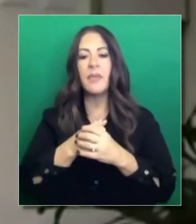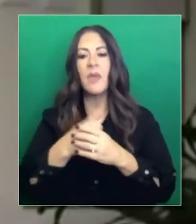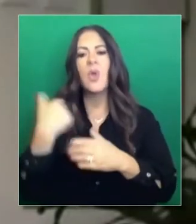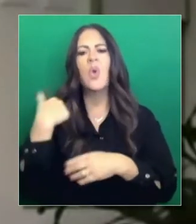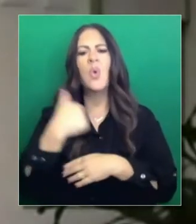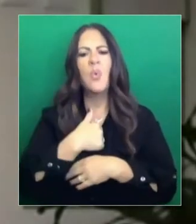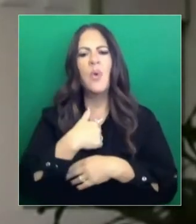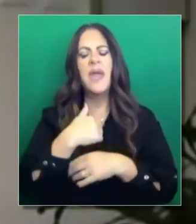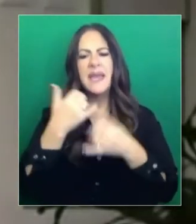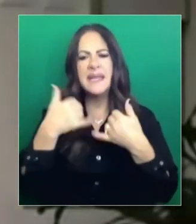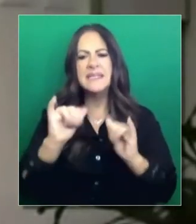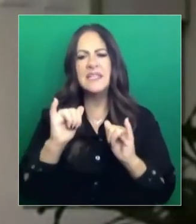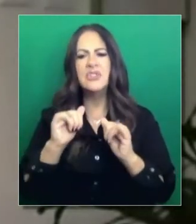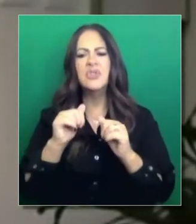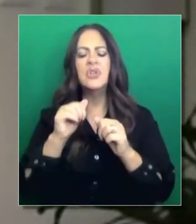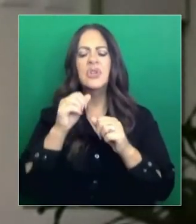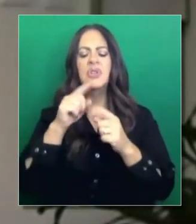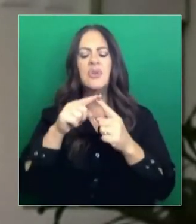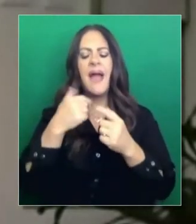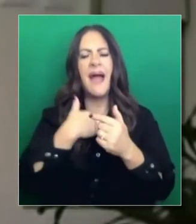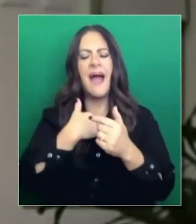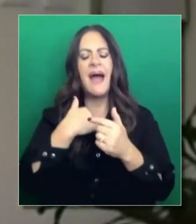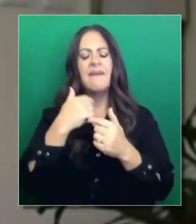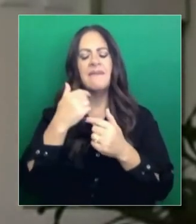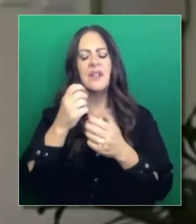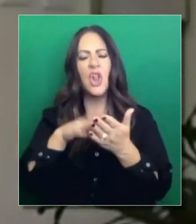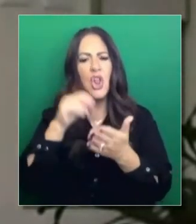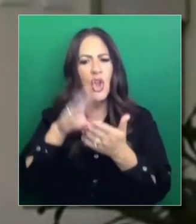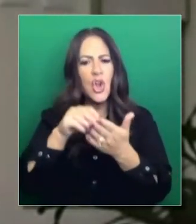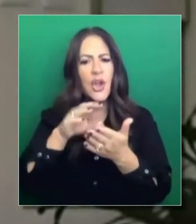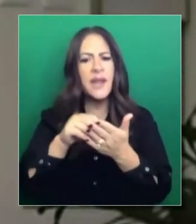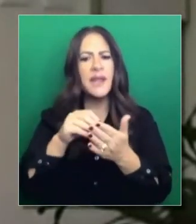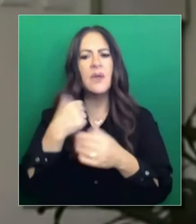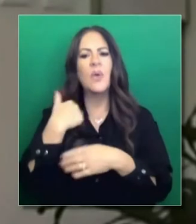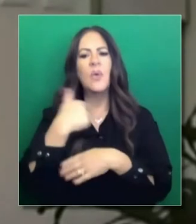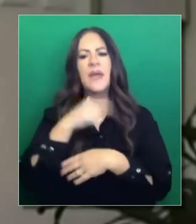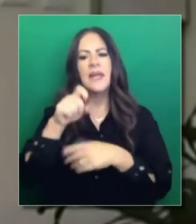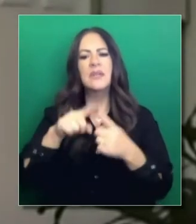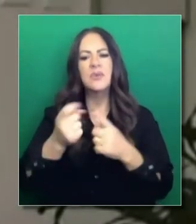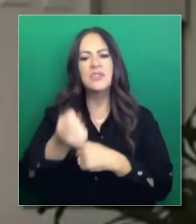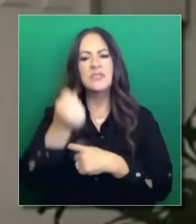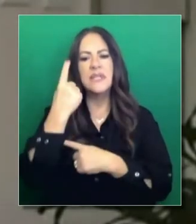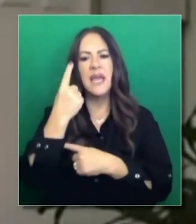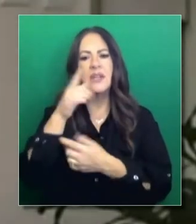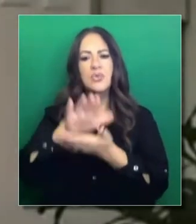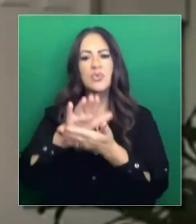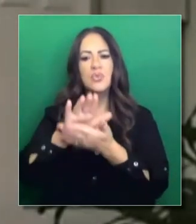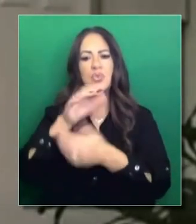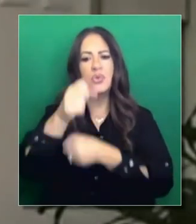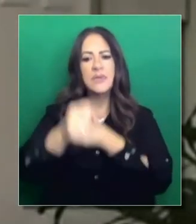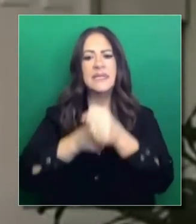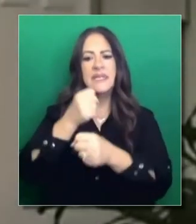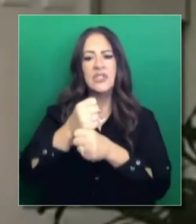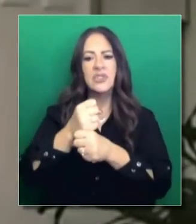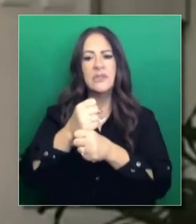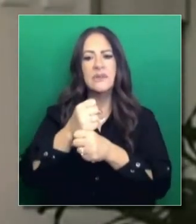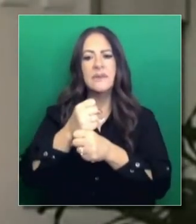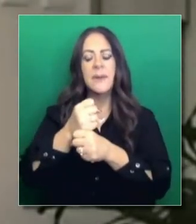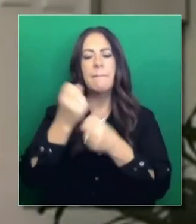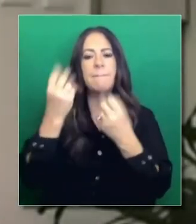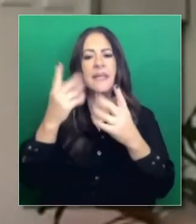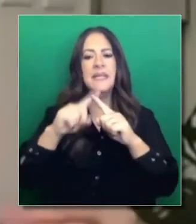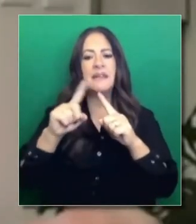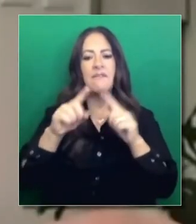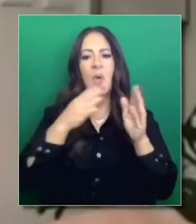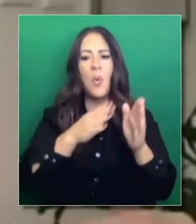estudiantes. Y a medida que sigamos adelante, debemos al mismo tiempo entender que el año